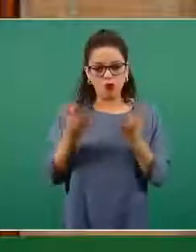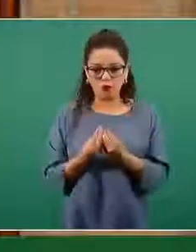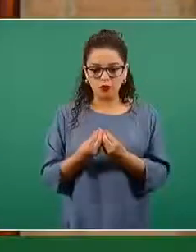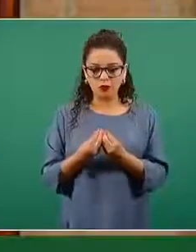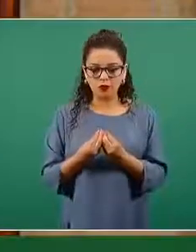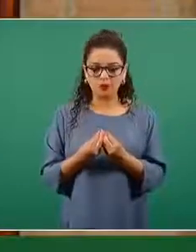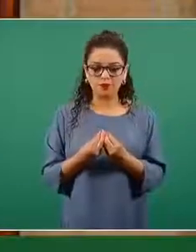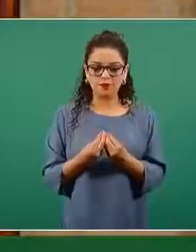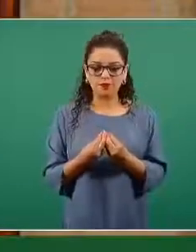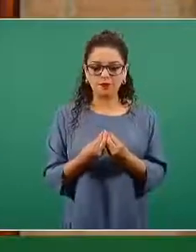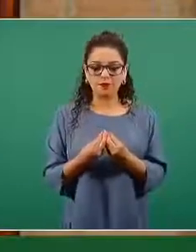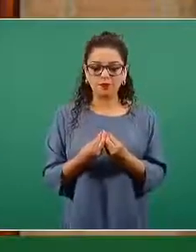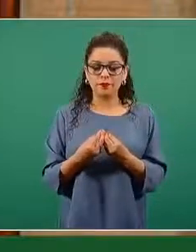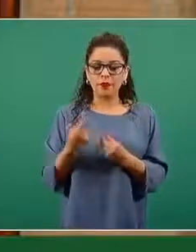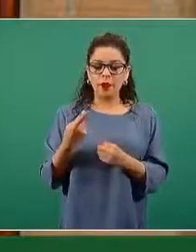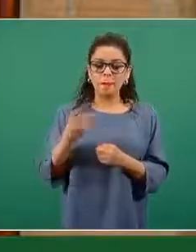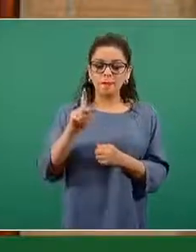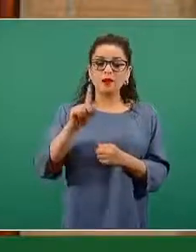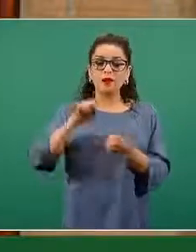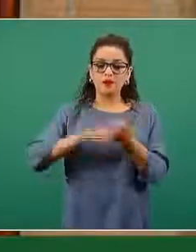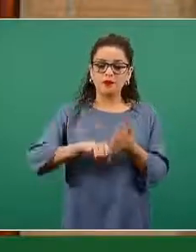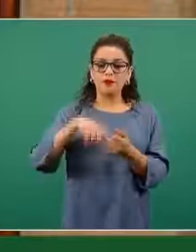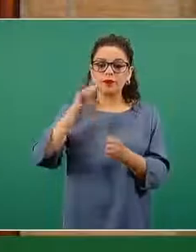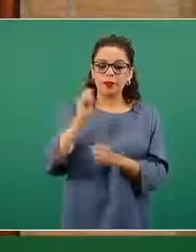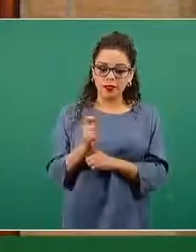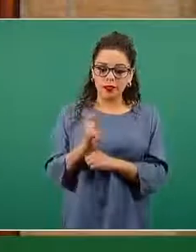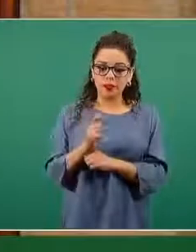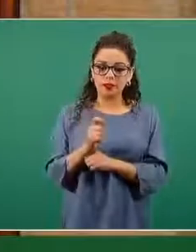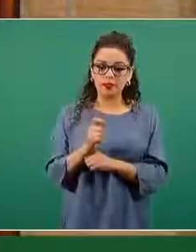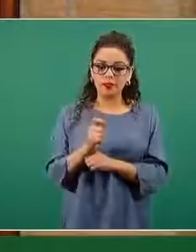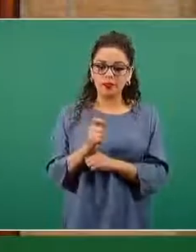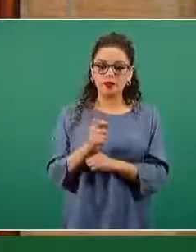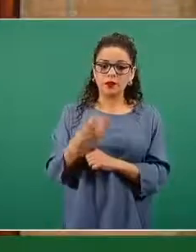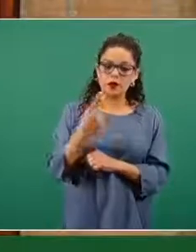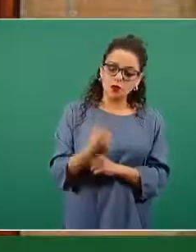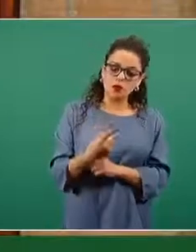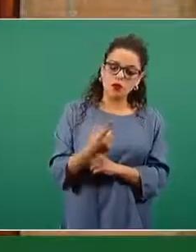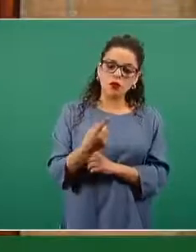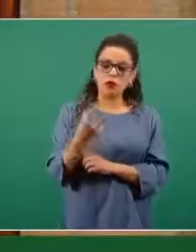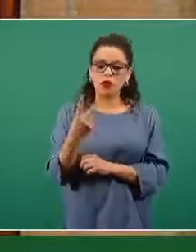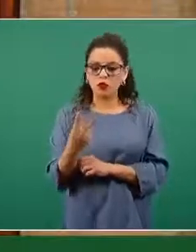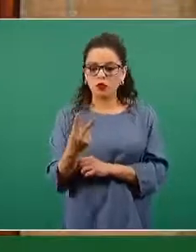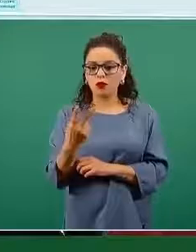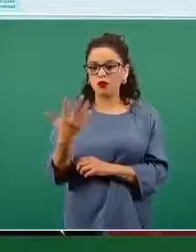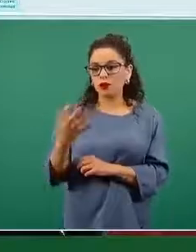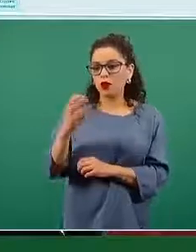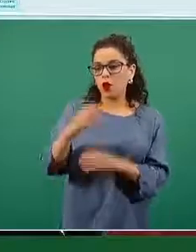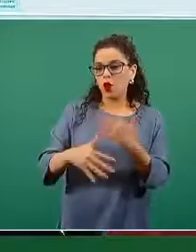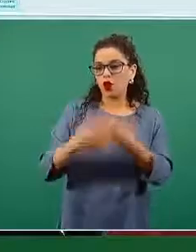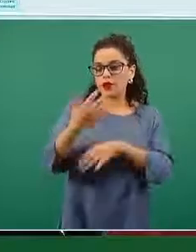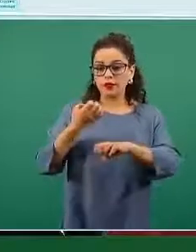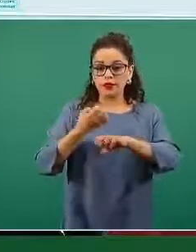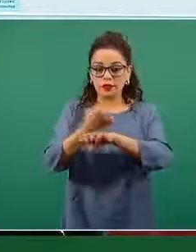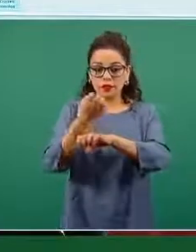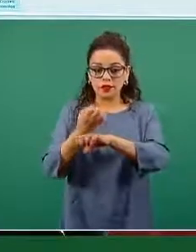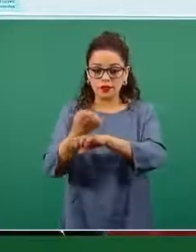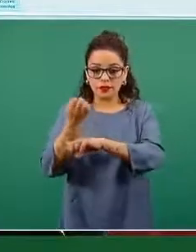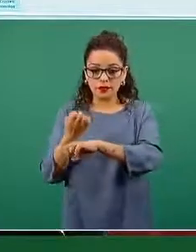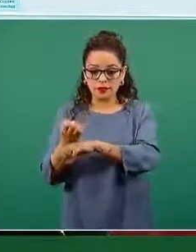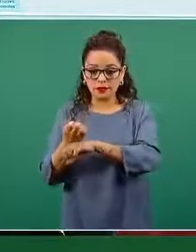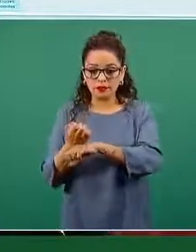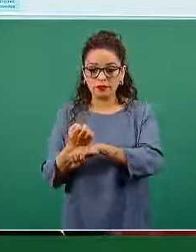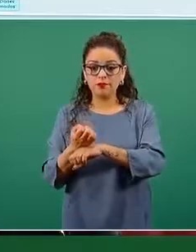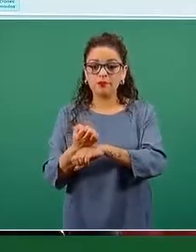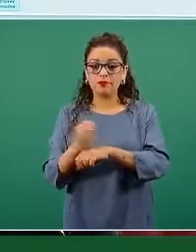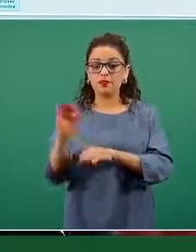lado que a nivel subnacional, es decir, en 1, 2, 5 o 15 entidades federativas, si